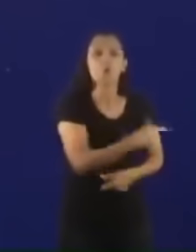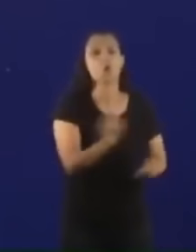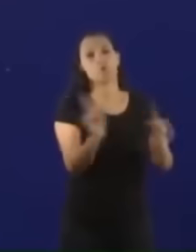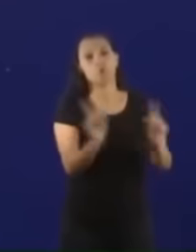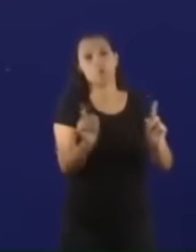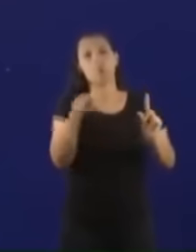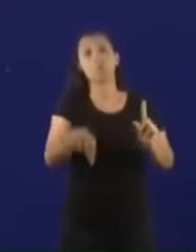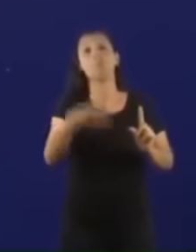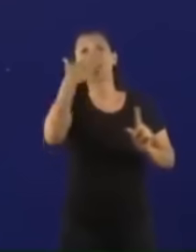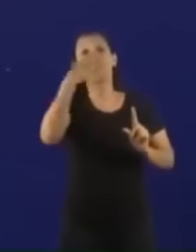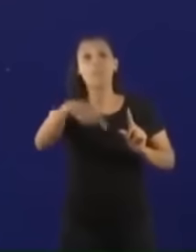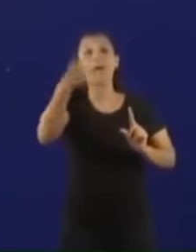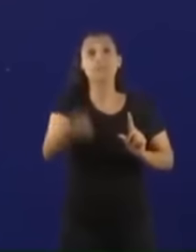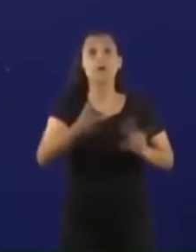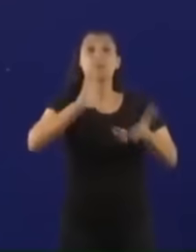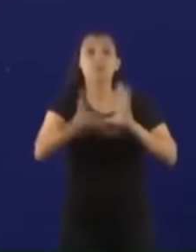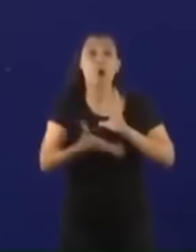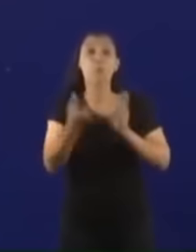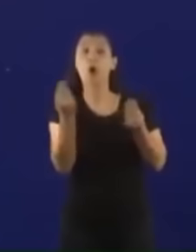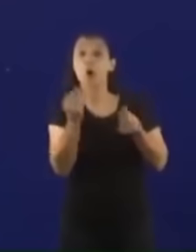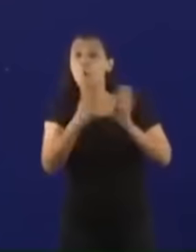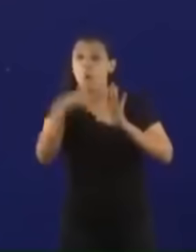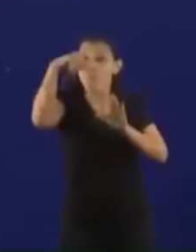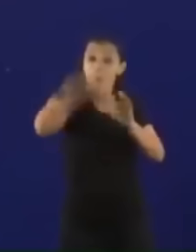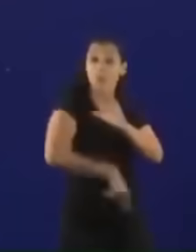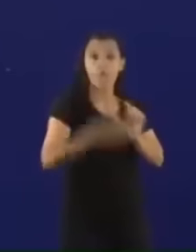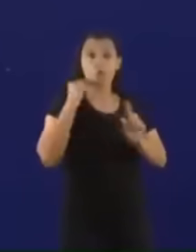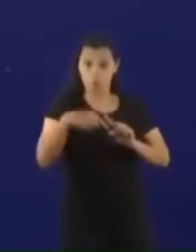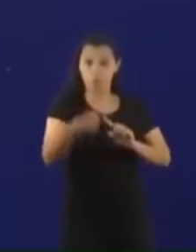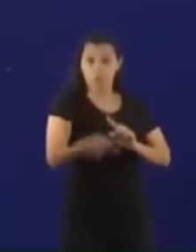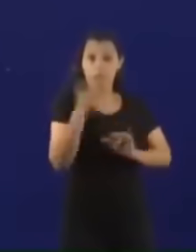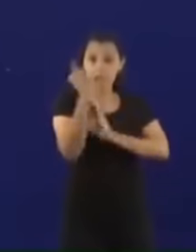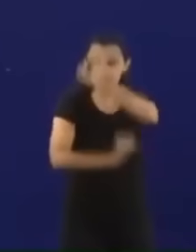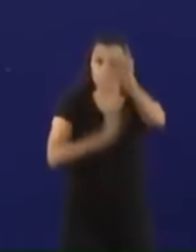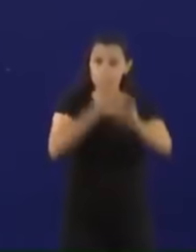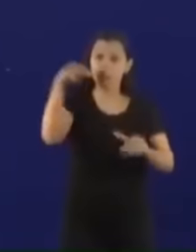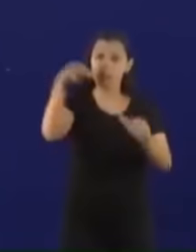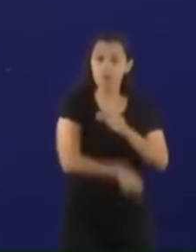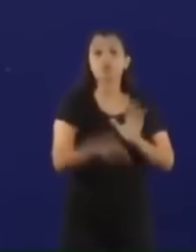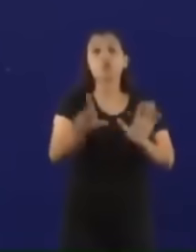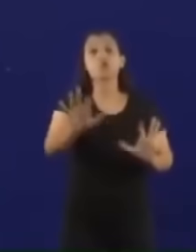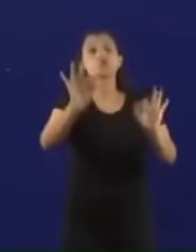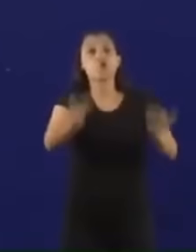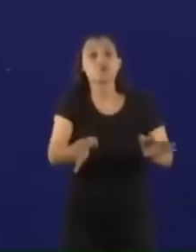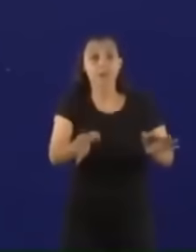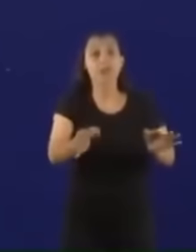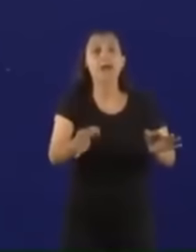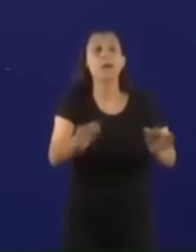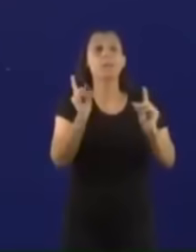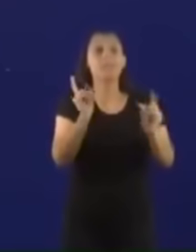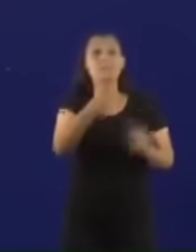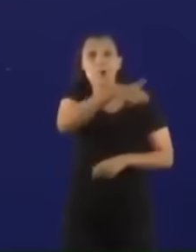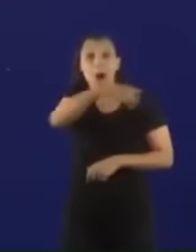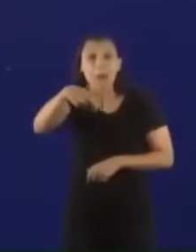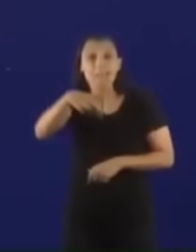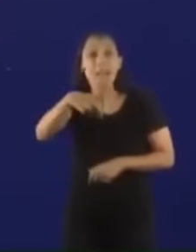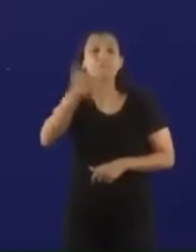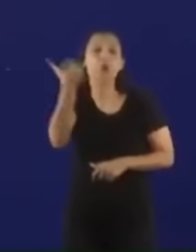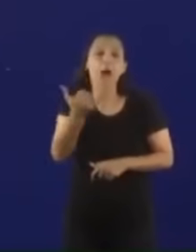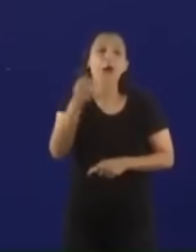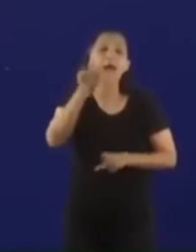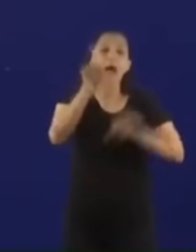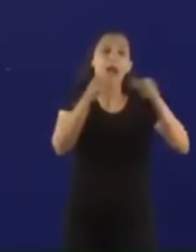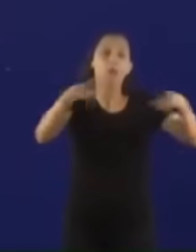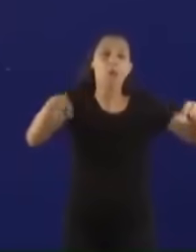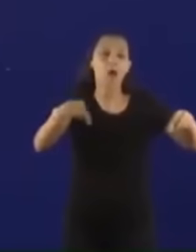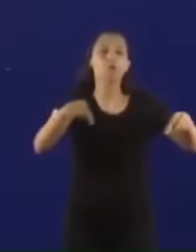dar a conocer también en los próximos días. Entiendo que con aplicación hay algunas cuestiones que requieren